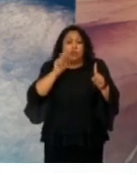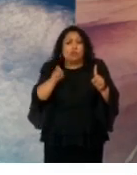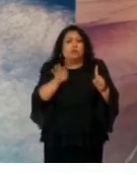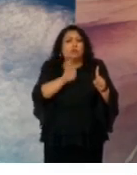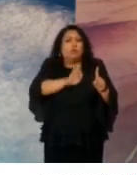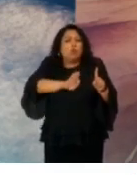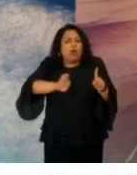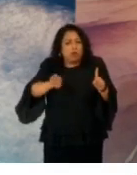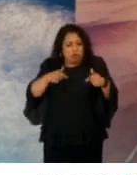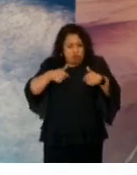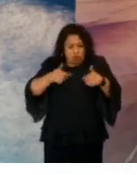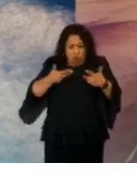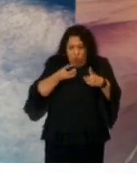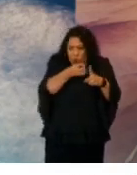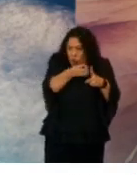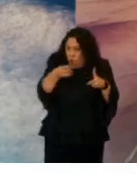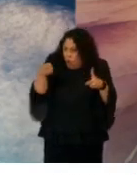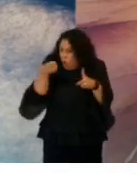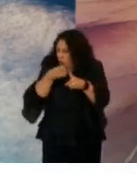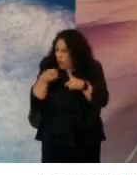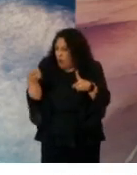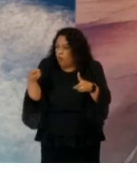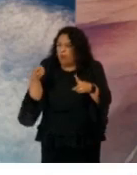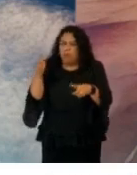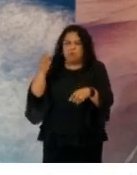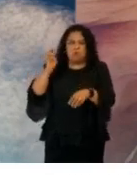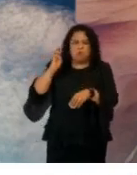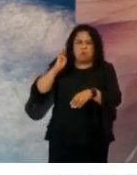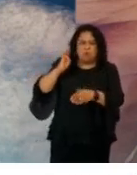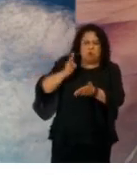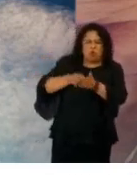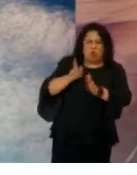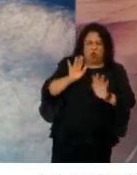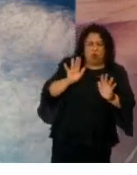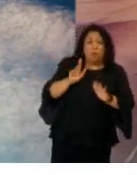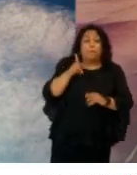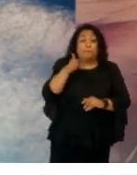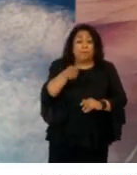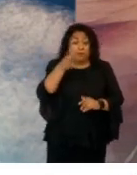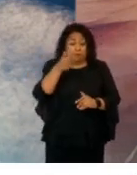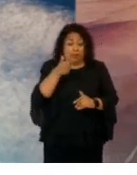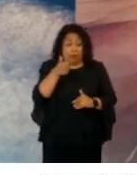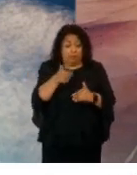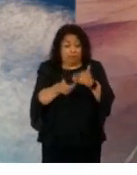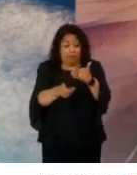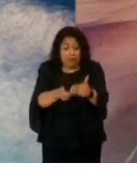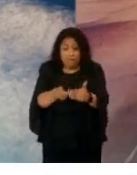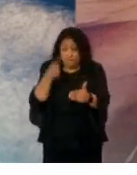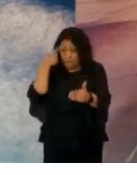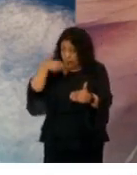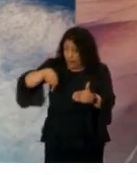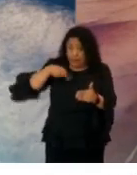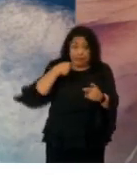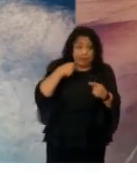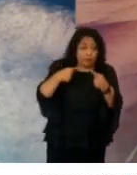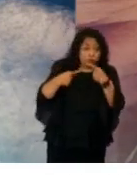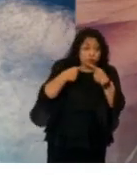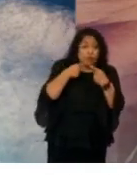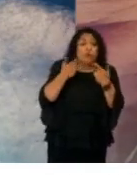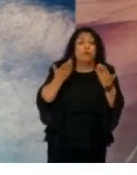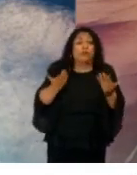crear orden, no es votar. Por eso el primer paso para enfrentar esta discusión es: